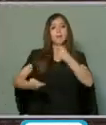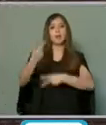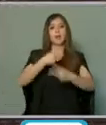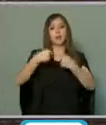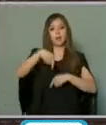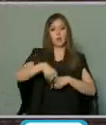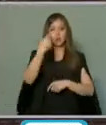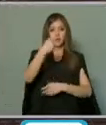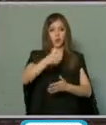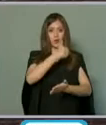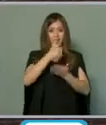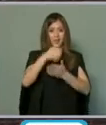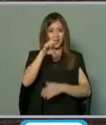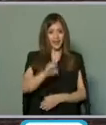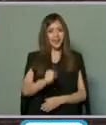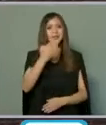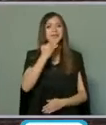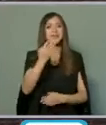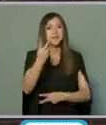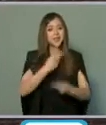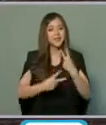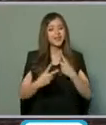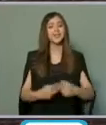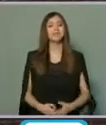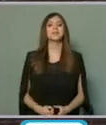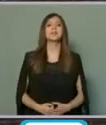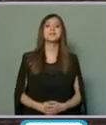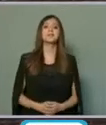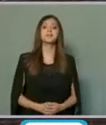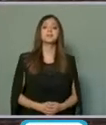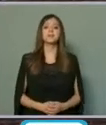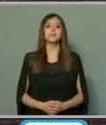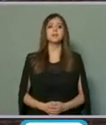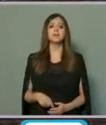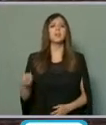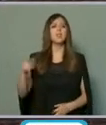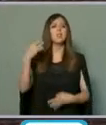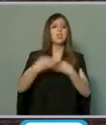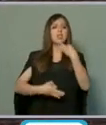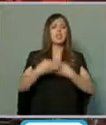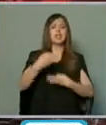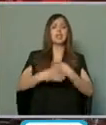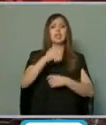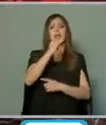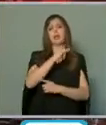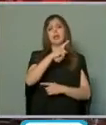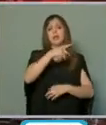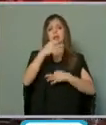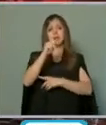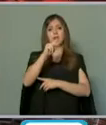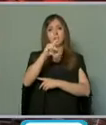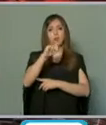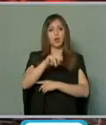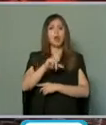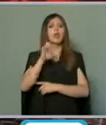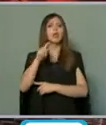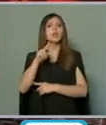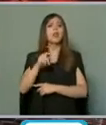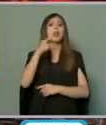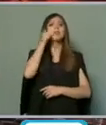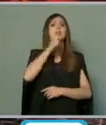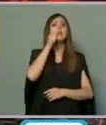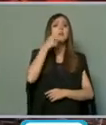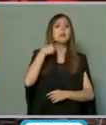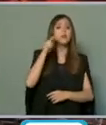ciudad. Marta, bienvenida. Muchas gracias, Enrique. Vamos a hablar del Tribunal Electoral. La verdad es que yo no había escuchado esta